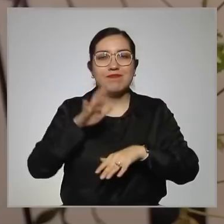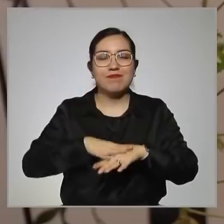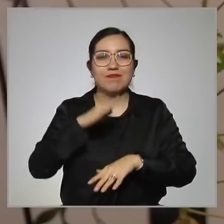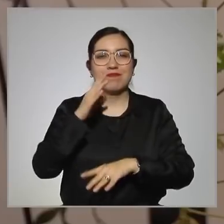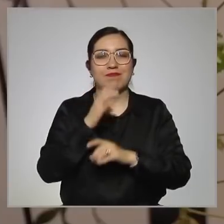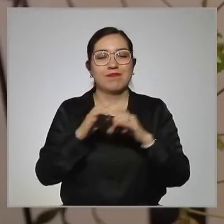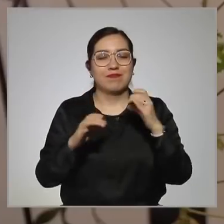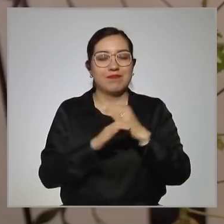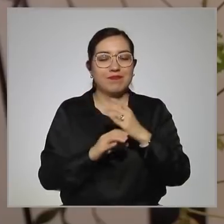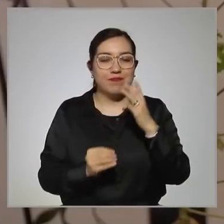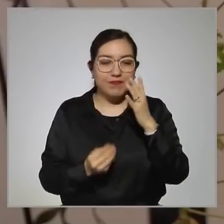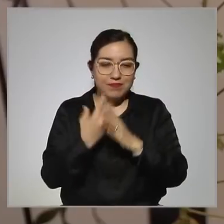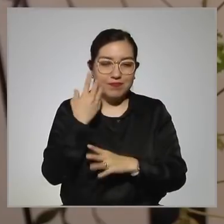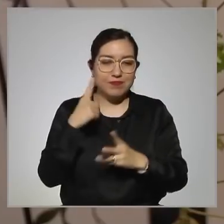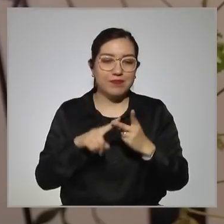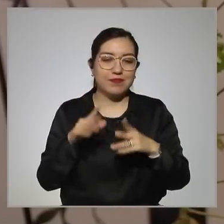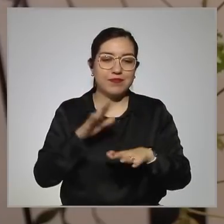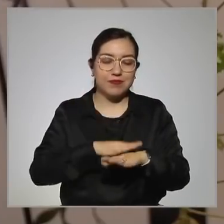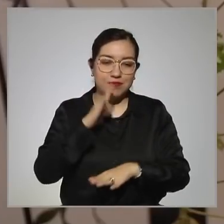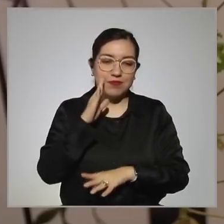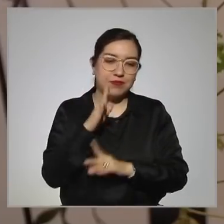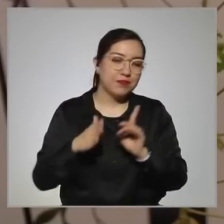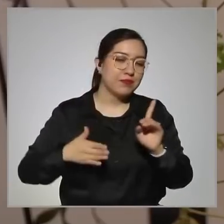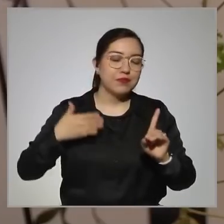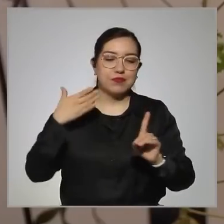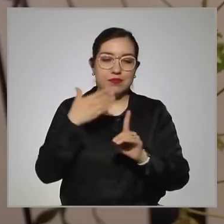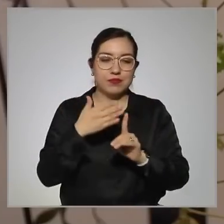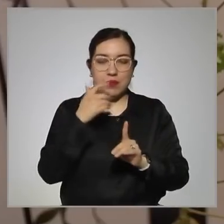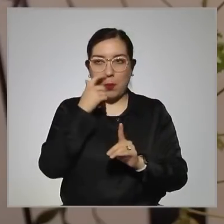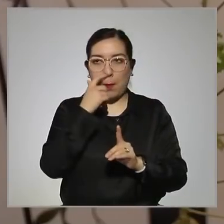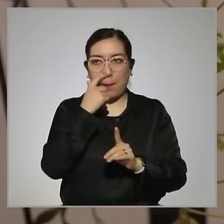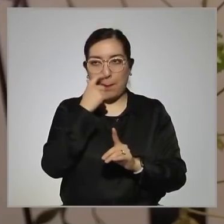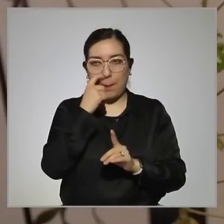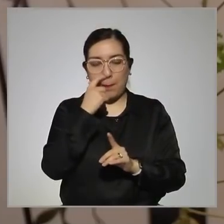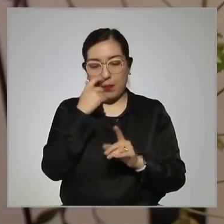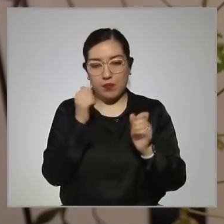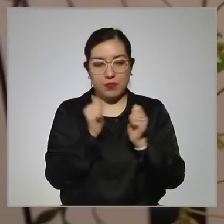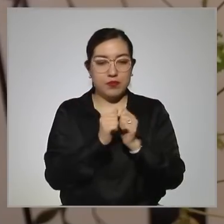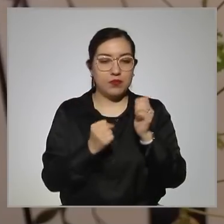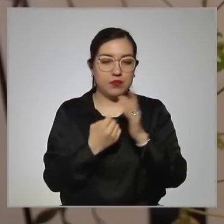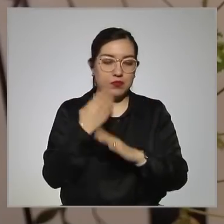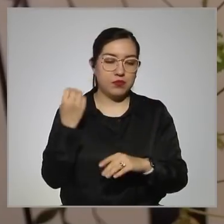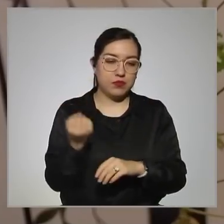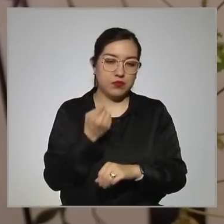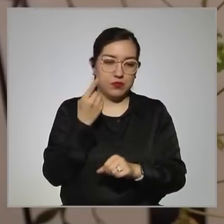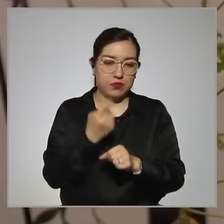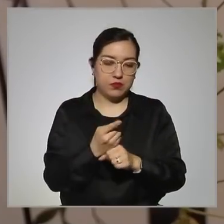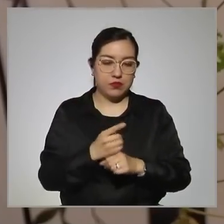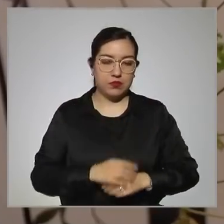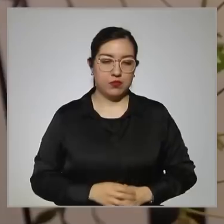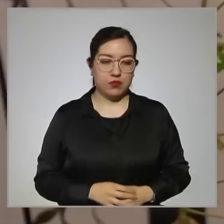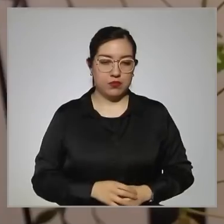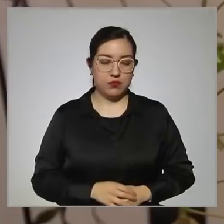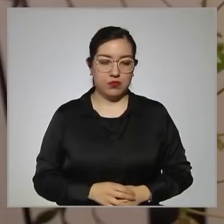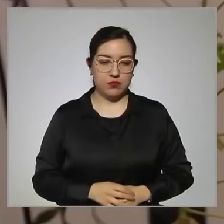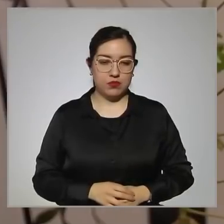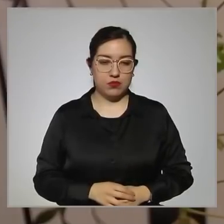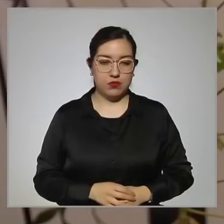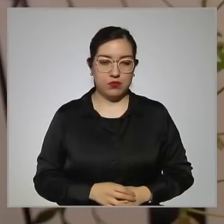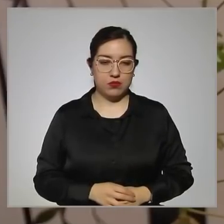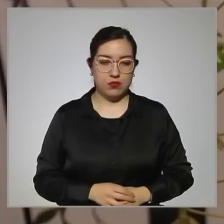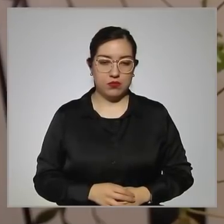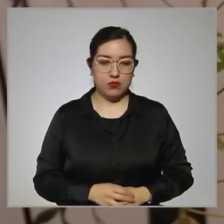energía, de propósitos, de oportunidades. Y para que no se quede en